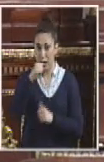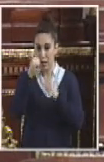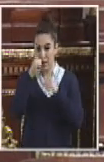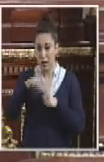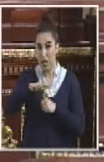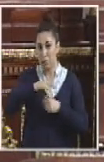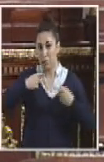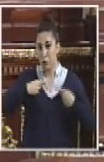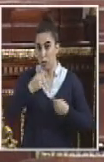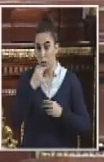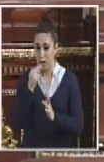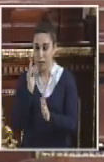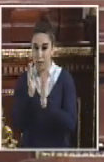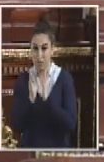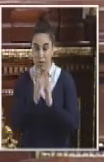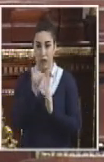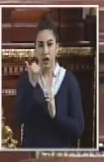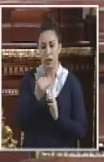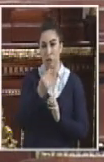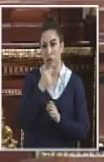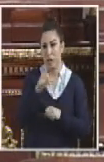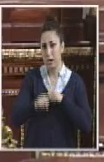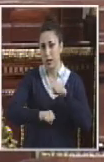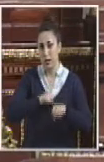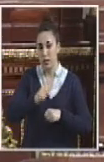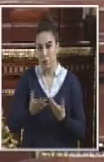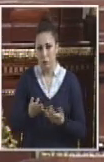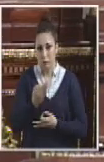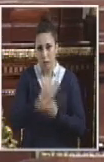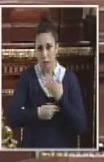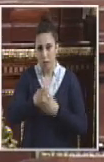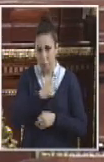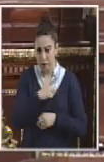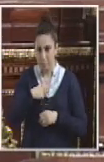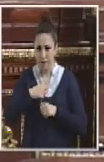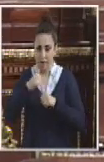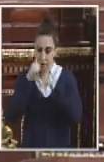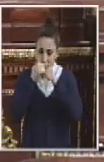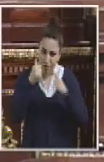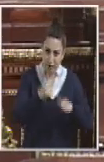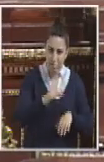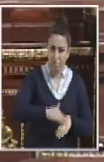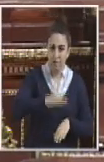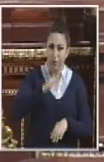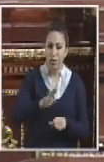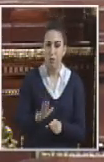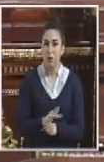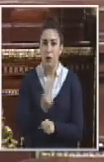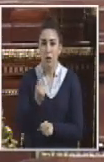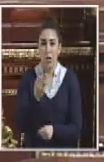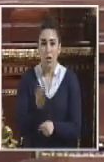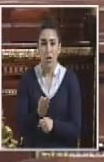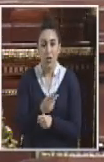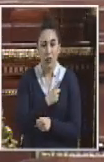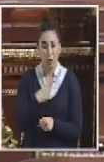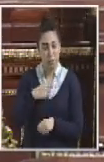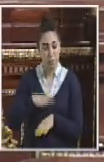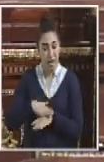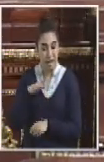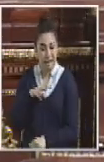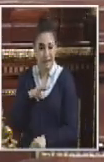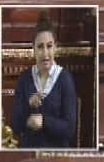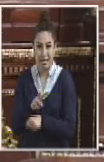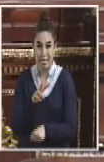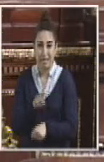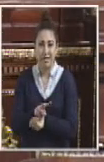al ciclista y al peatón, cosa que debe llamar la atención porque lo primero por lo que deberíamos estar velando